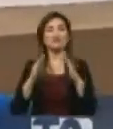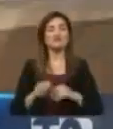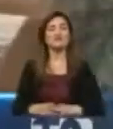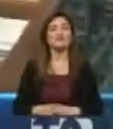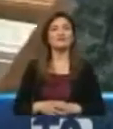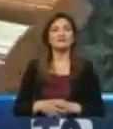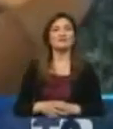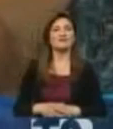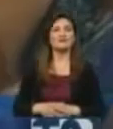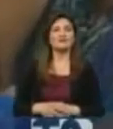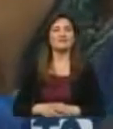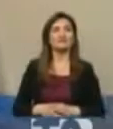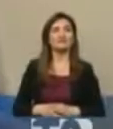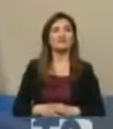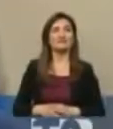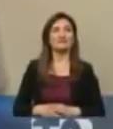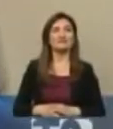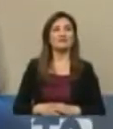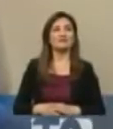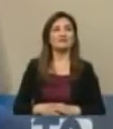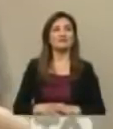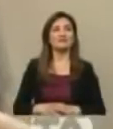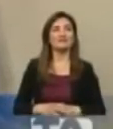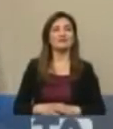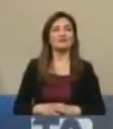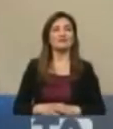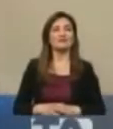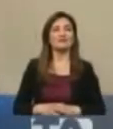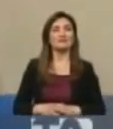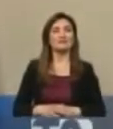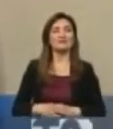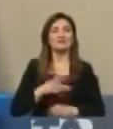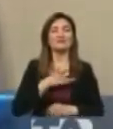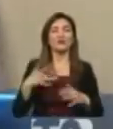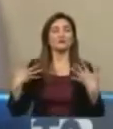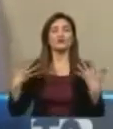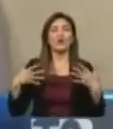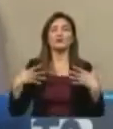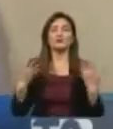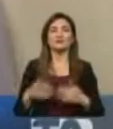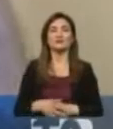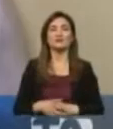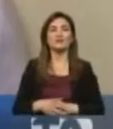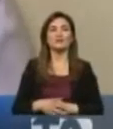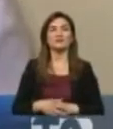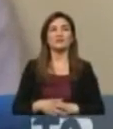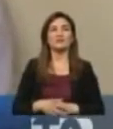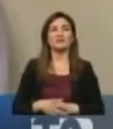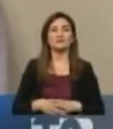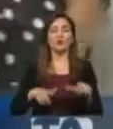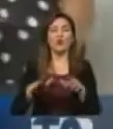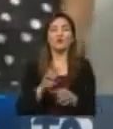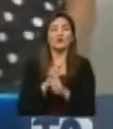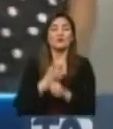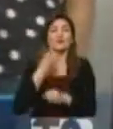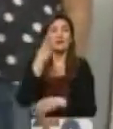esta casa, entregada por la primera dama. Así es, sí, con la alegría inmensa porque es un lugar seguro para mis